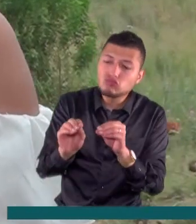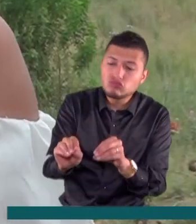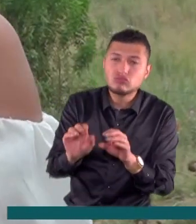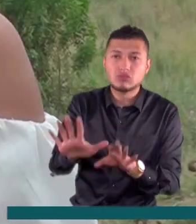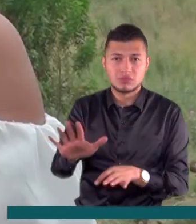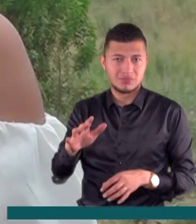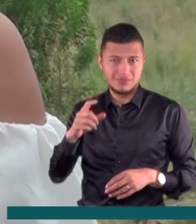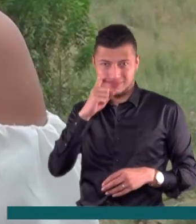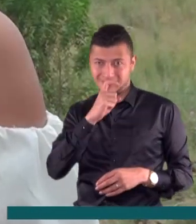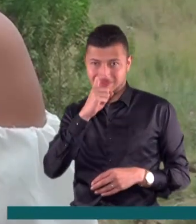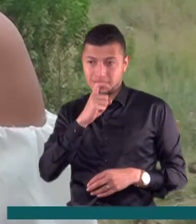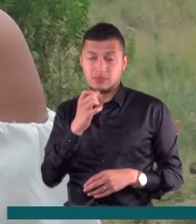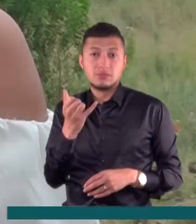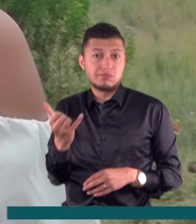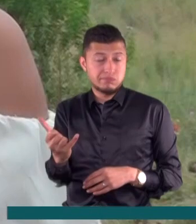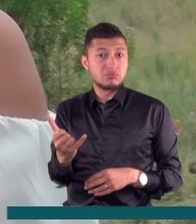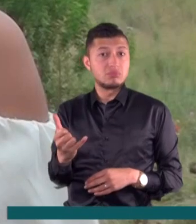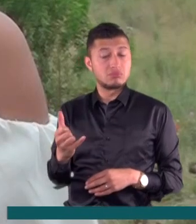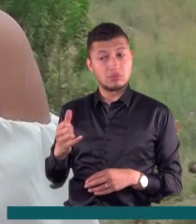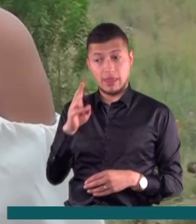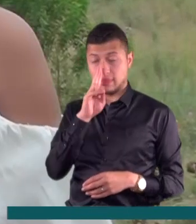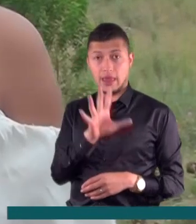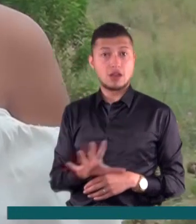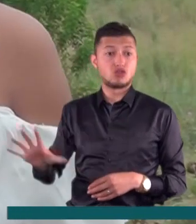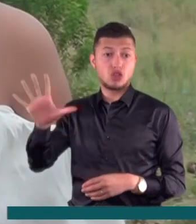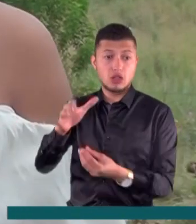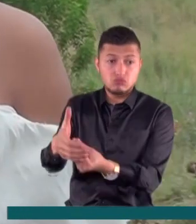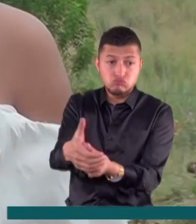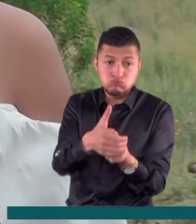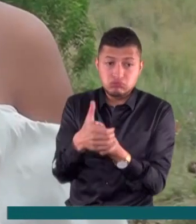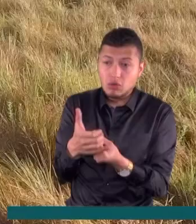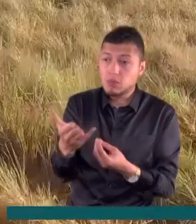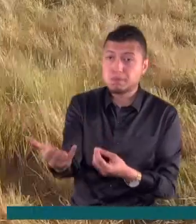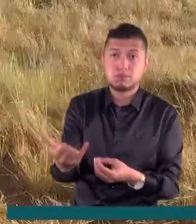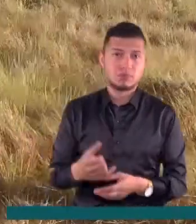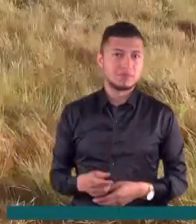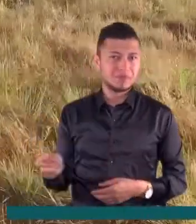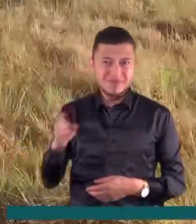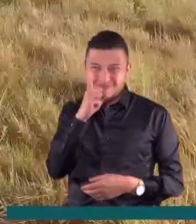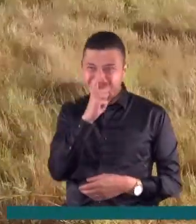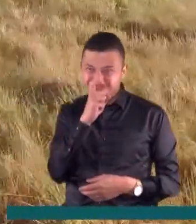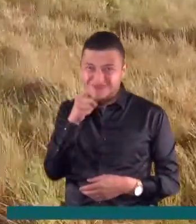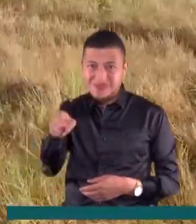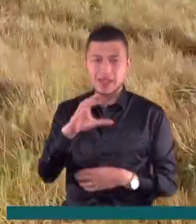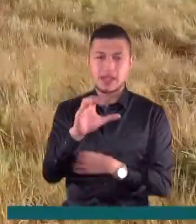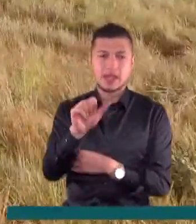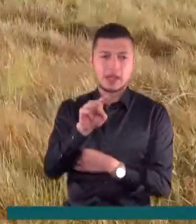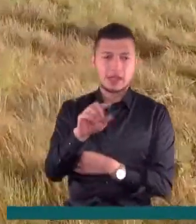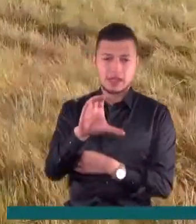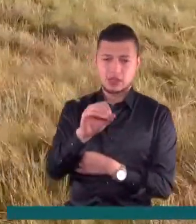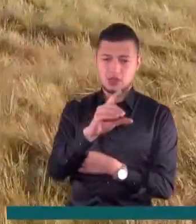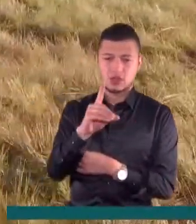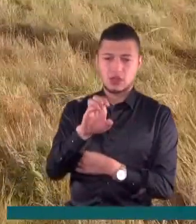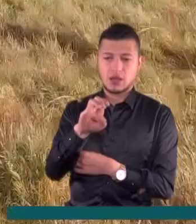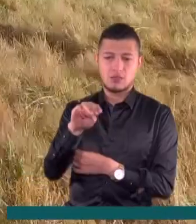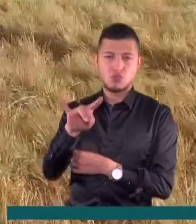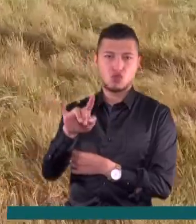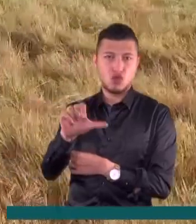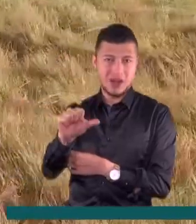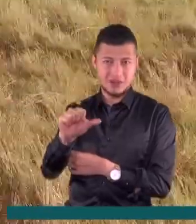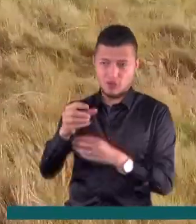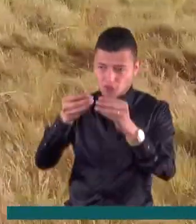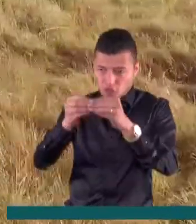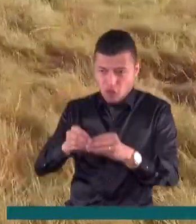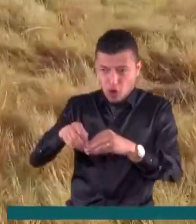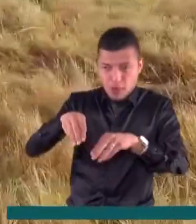mula, una especie considerada patrimonio nacional ya que quedan muy pocos en el país. Los cerdos casco de mula, denominados así por la forma de su